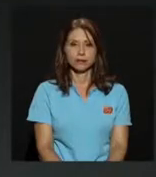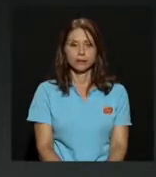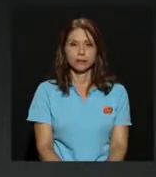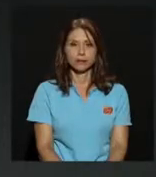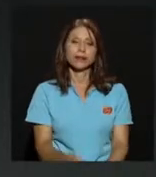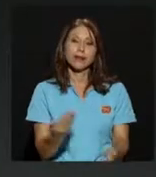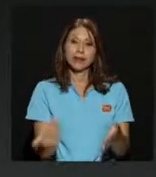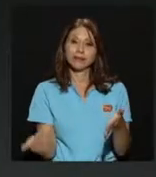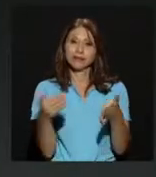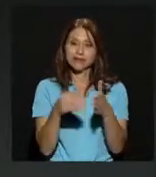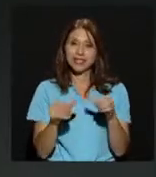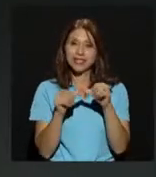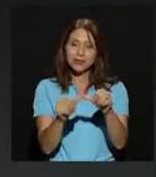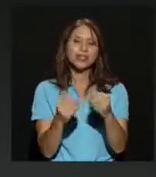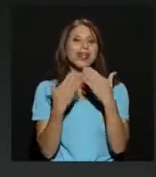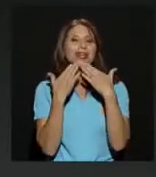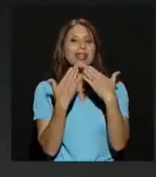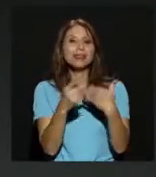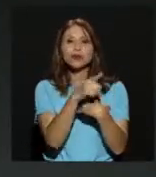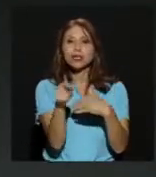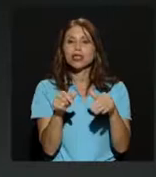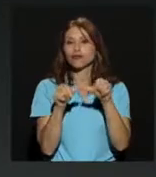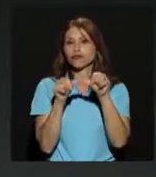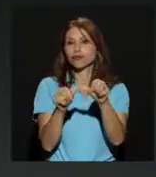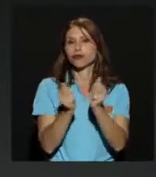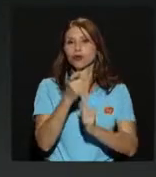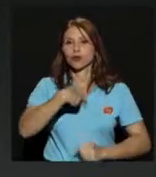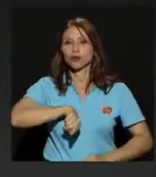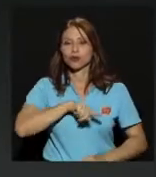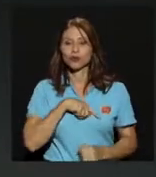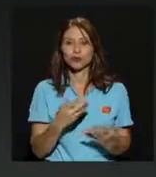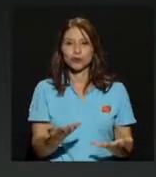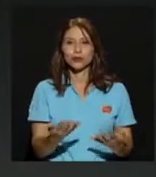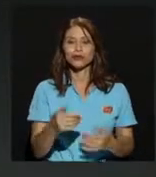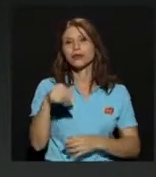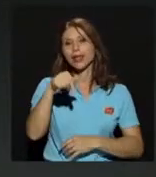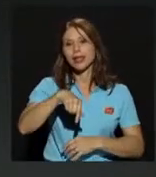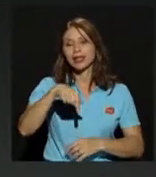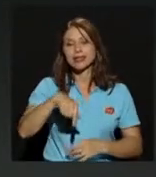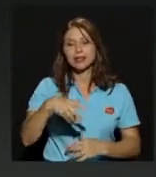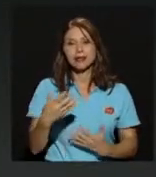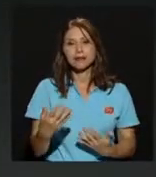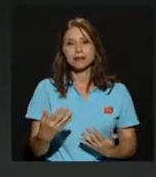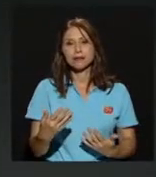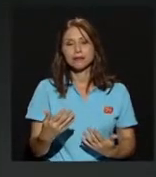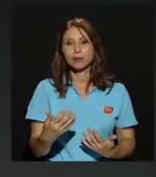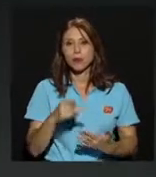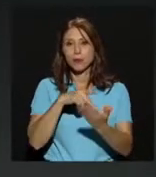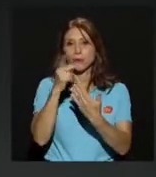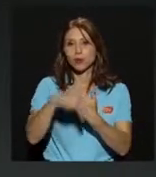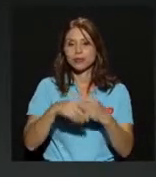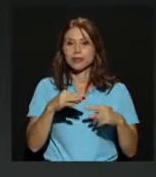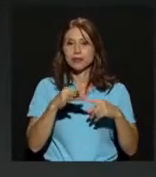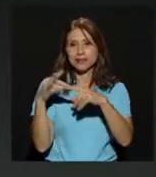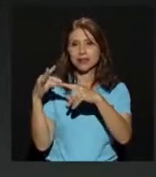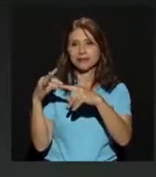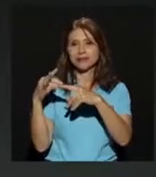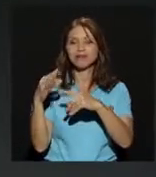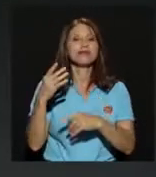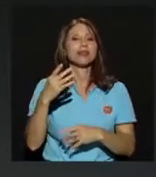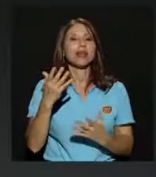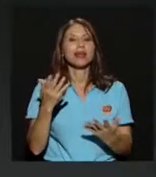regresamos y gracias por quedarse con nosotros amigas y amigos en este programa especial en el